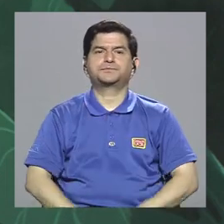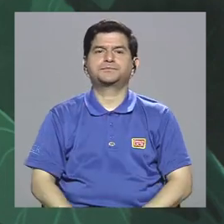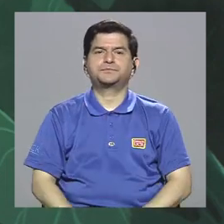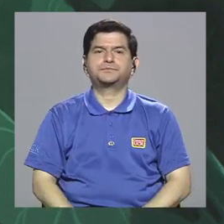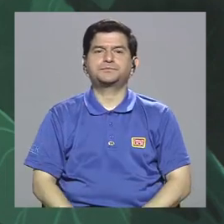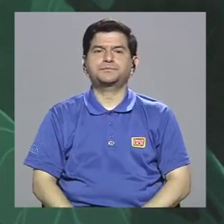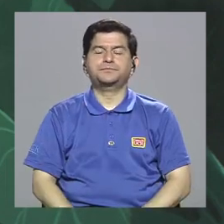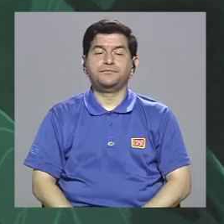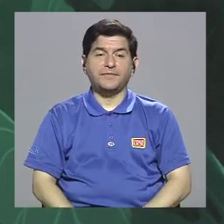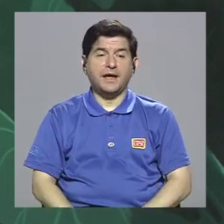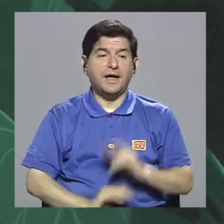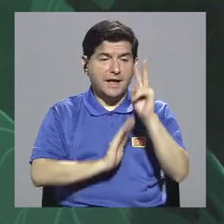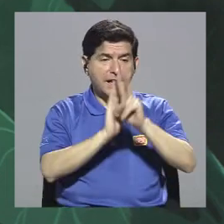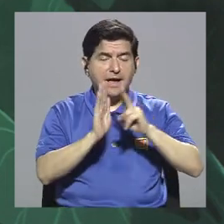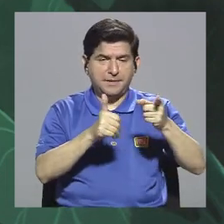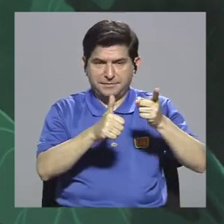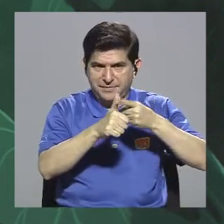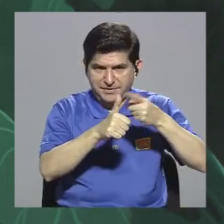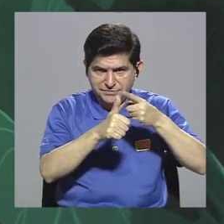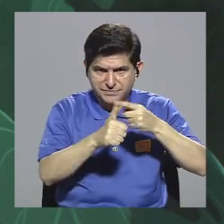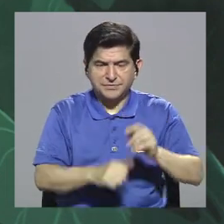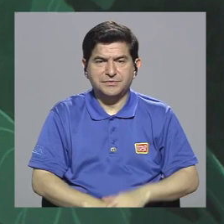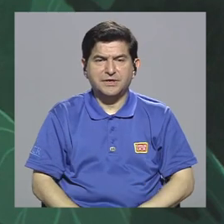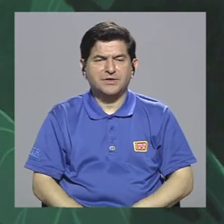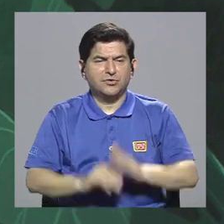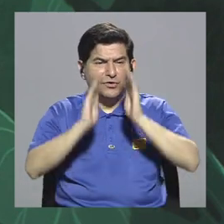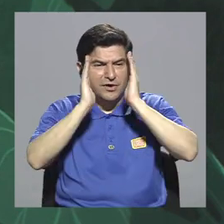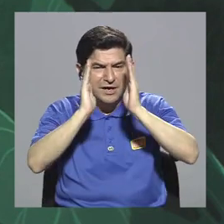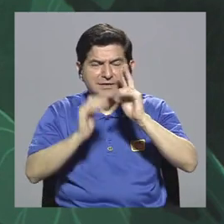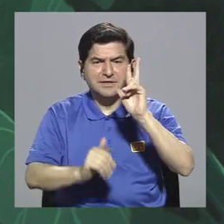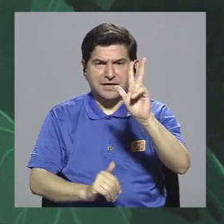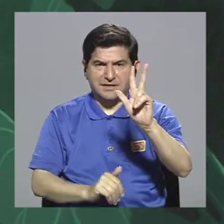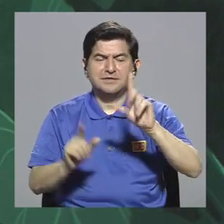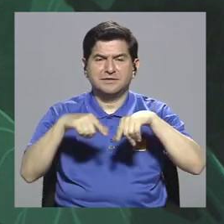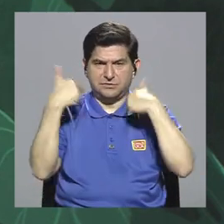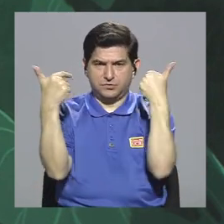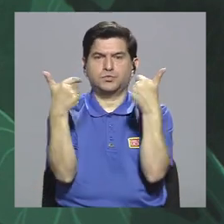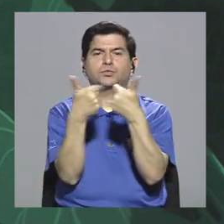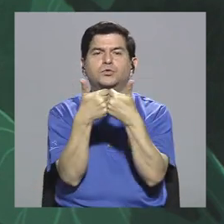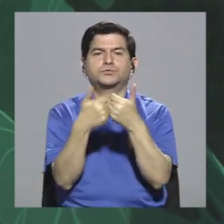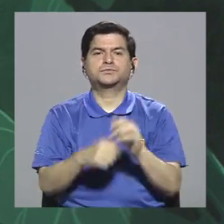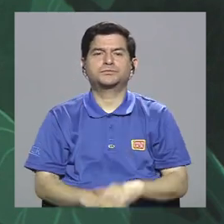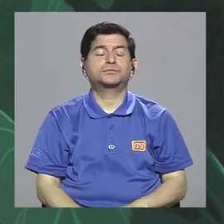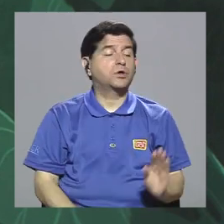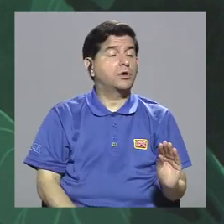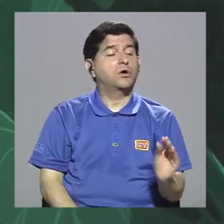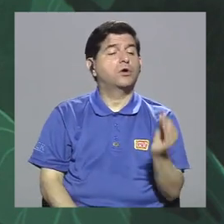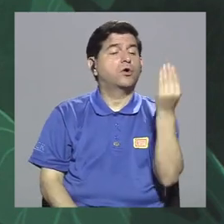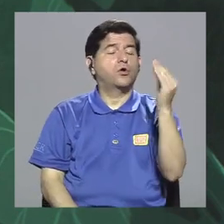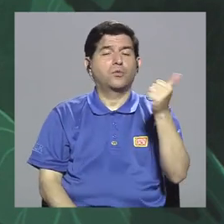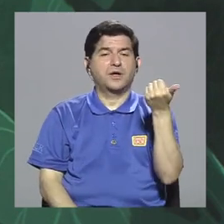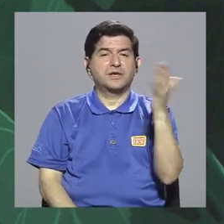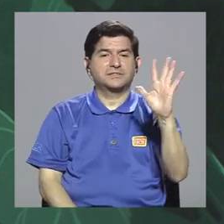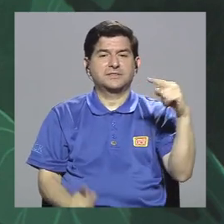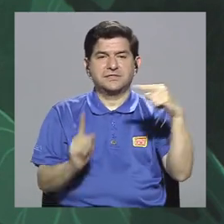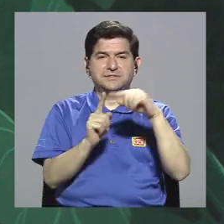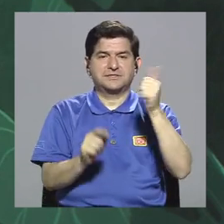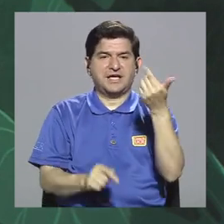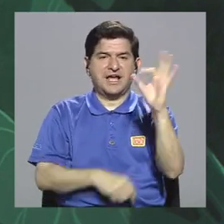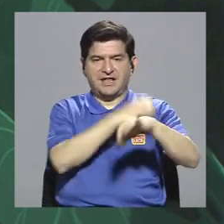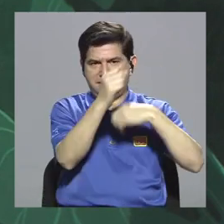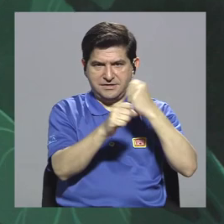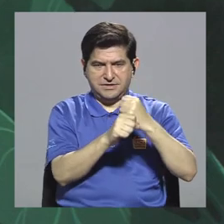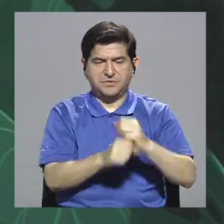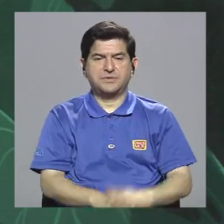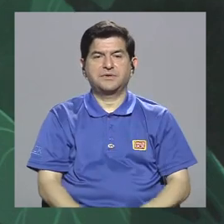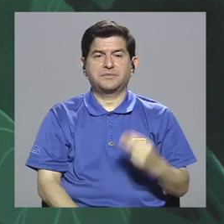mayor riesgo que el resto de la población. Entonces, en estos spots iniciales, como les decía ahora, se han abordado tres de esos grupos,